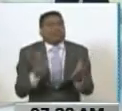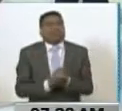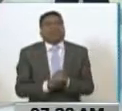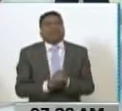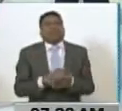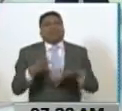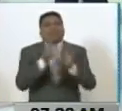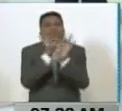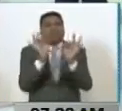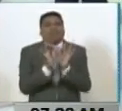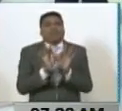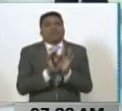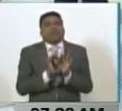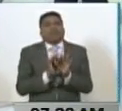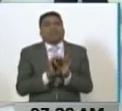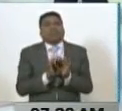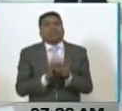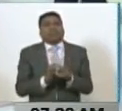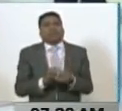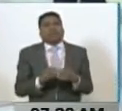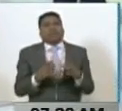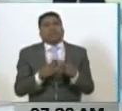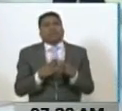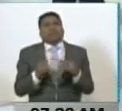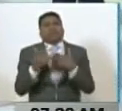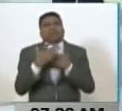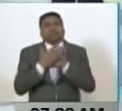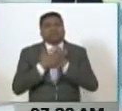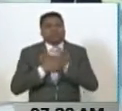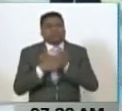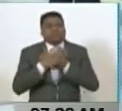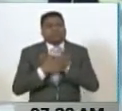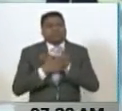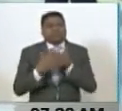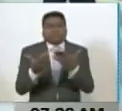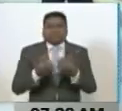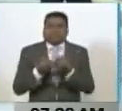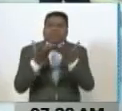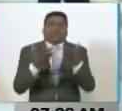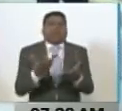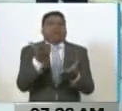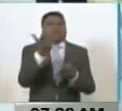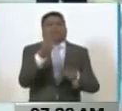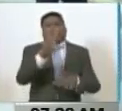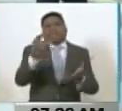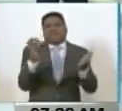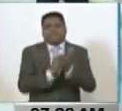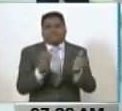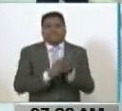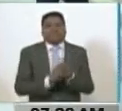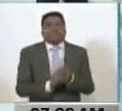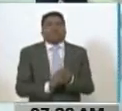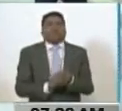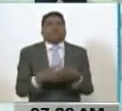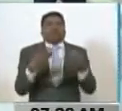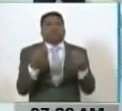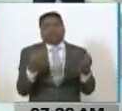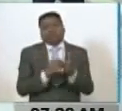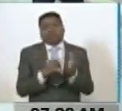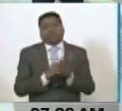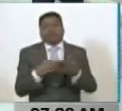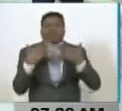forma en la que ellos devuelven el cariño y la atención que reciben. Ellos la devuelven triplicado, cuadruplicado, muchísimo más. Son